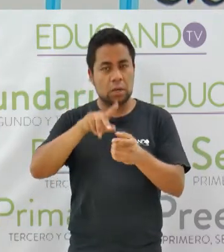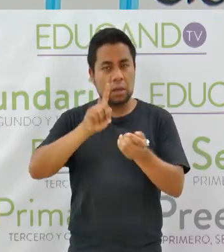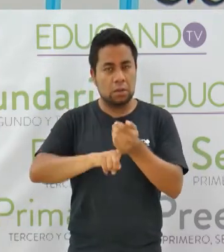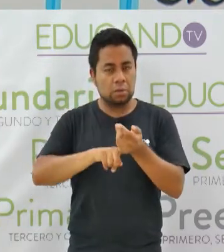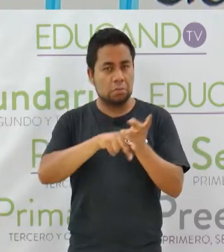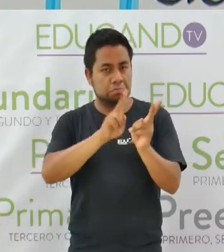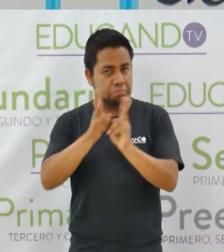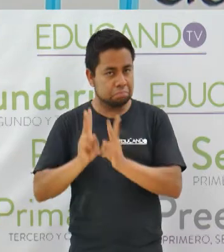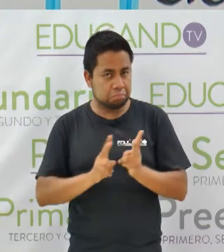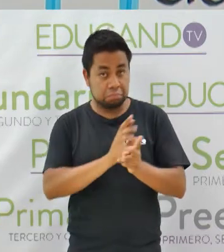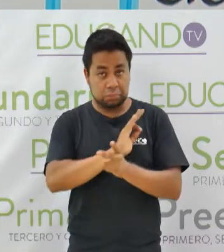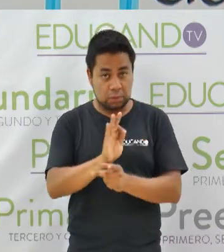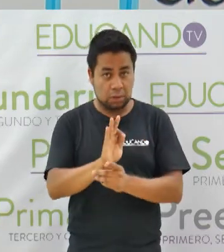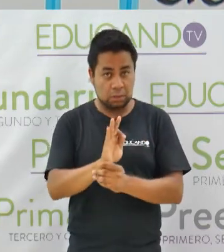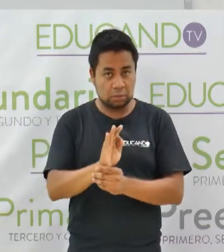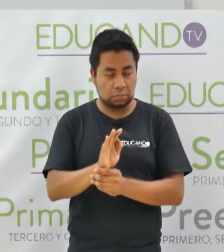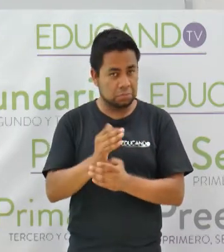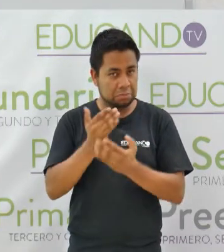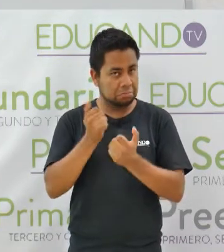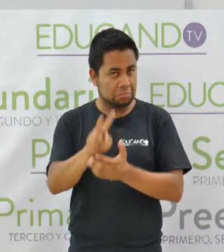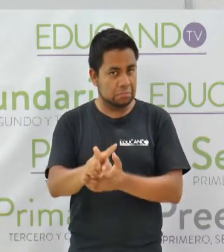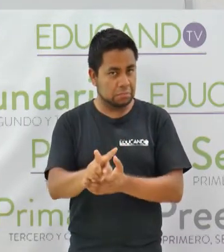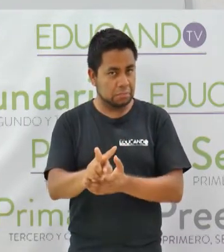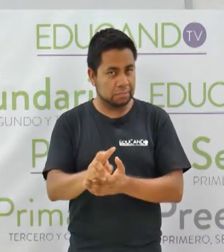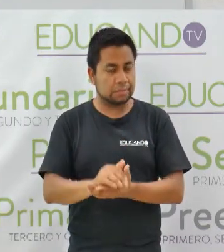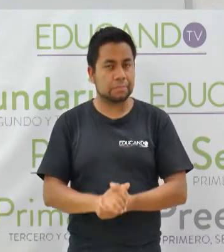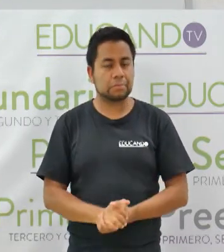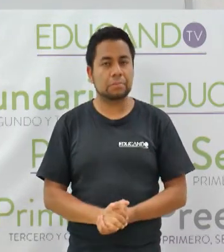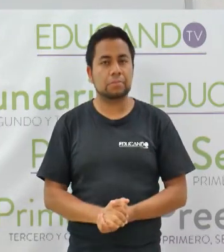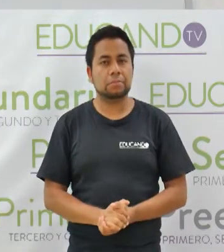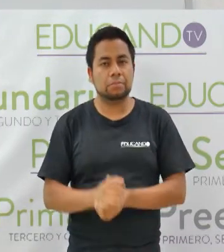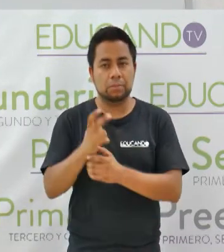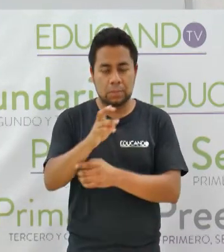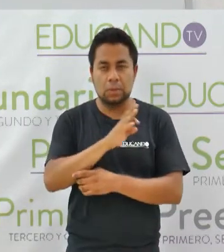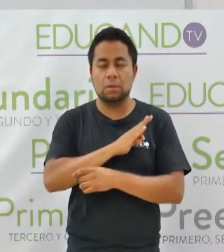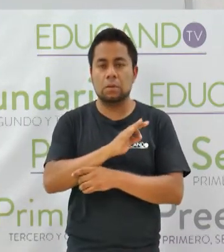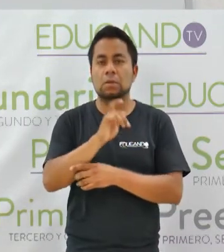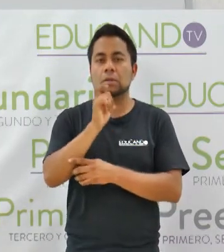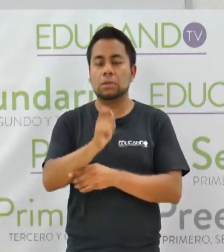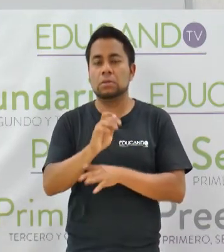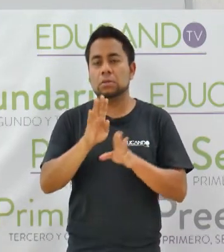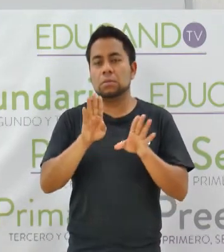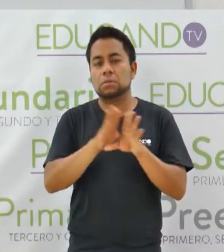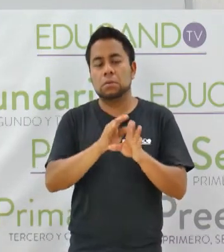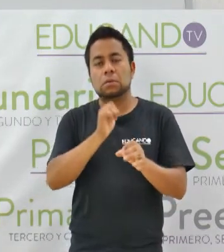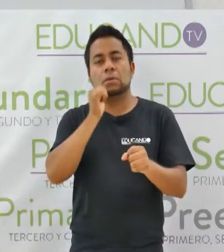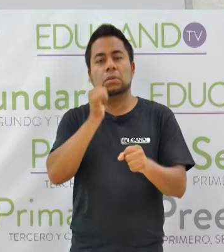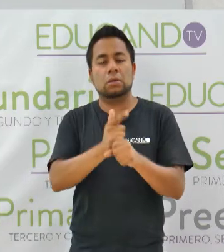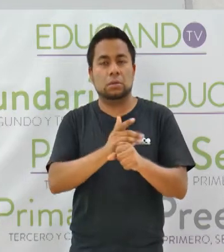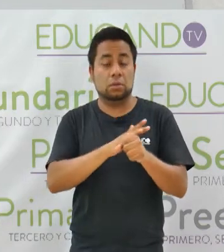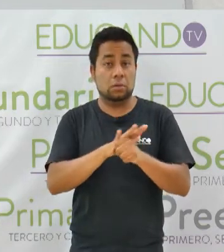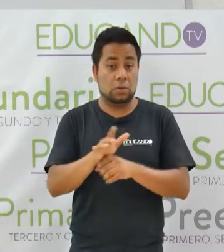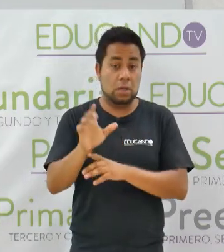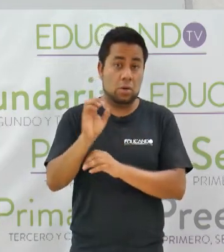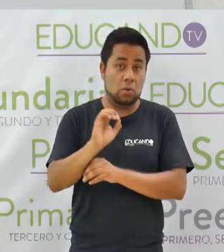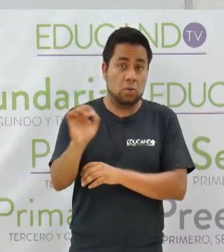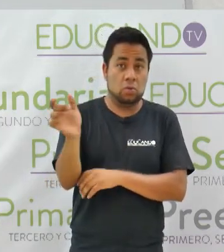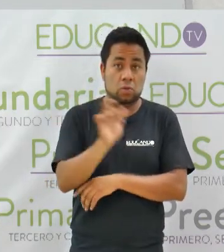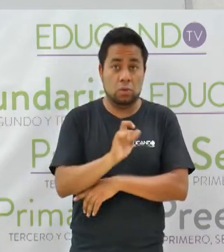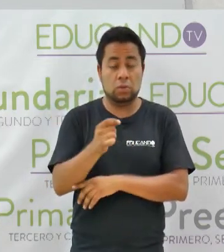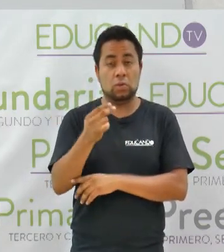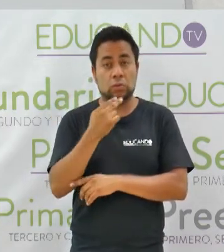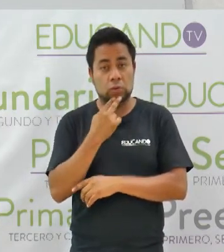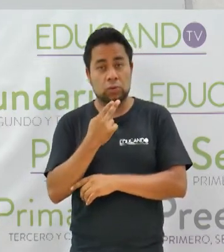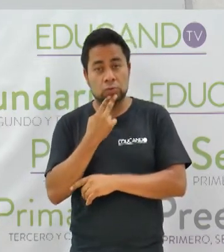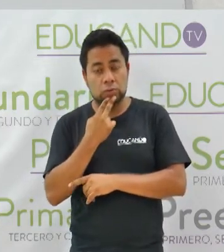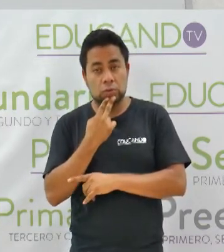una conversación? ¿Verdad que no? Y eso te va a permitir a ti poder identificar en qué momento vas